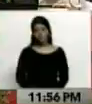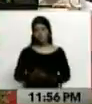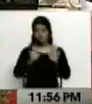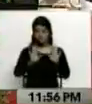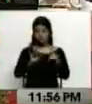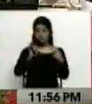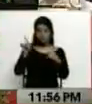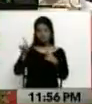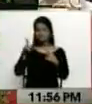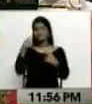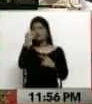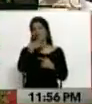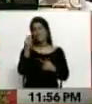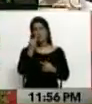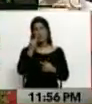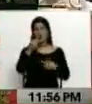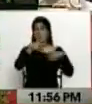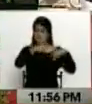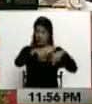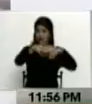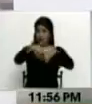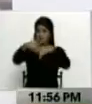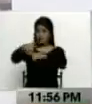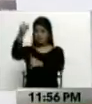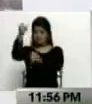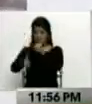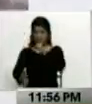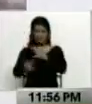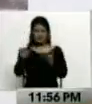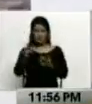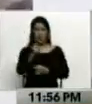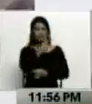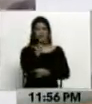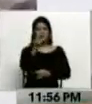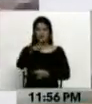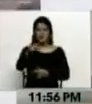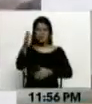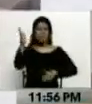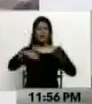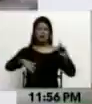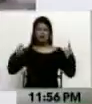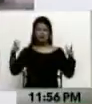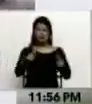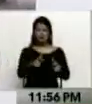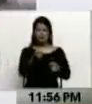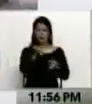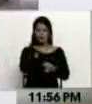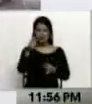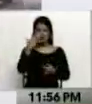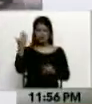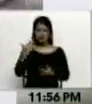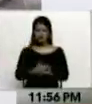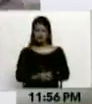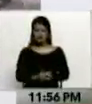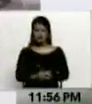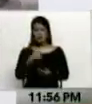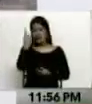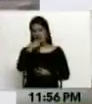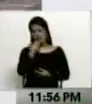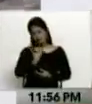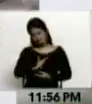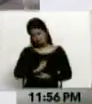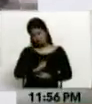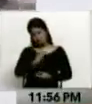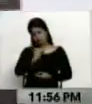tráfico una vez más hicieron el ridículo no llegaron a marchar ni siquiera 200 personas salí de la ovea ahí van